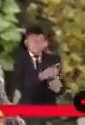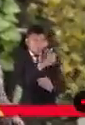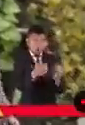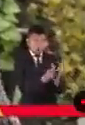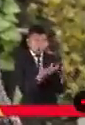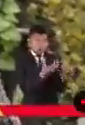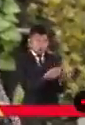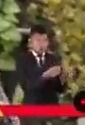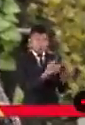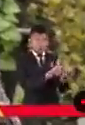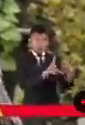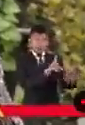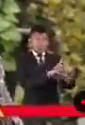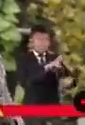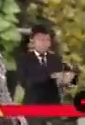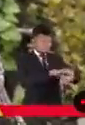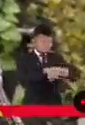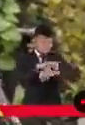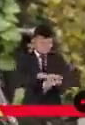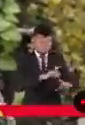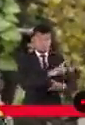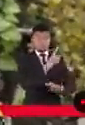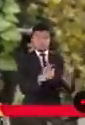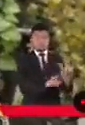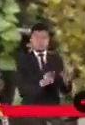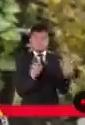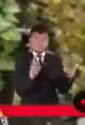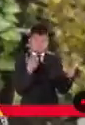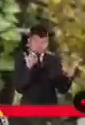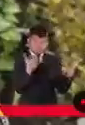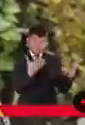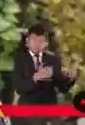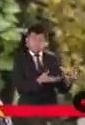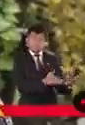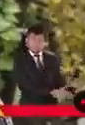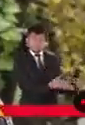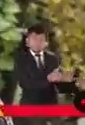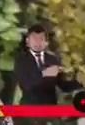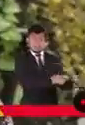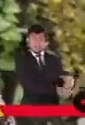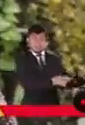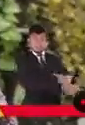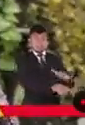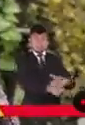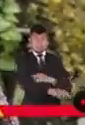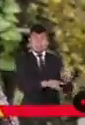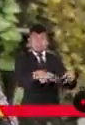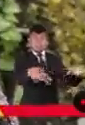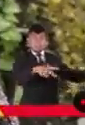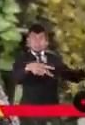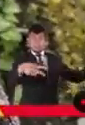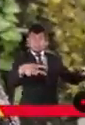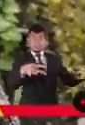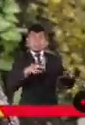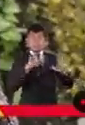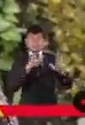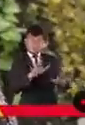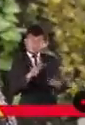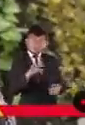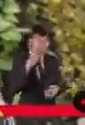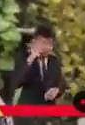sus miembros, y de esos 6 casos escabrosos de ajusticiamiento macabro